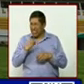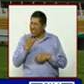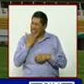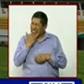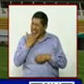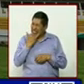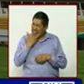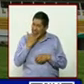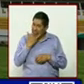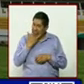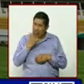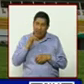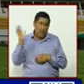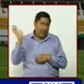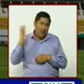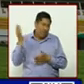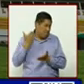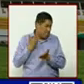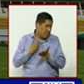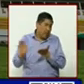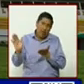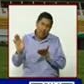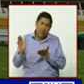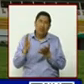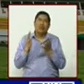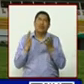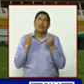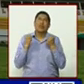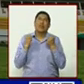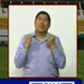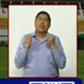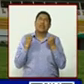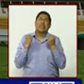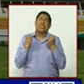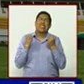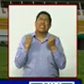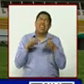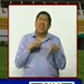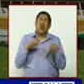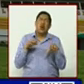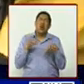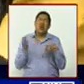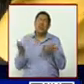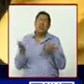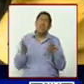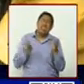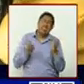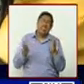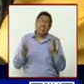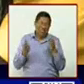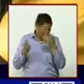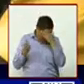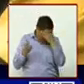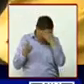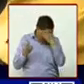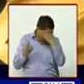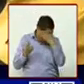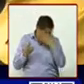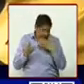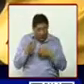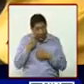equivocaba... Era chao. O sea, que en mi carrera, tantos años de esfuerzo, todo te quedaba en nada. Pero